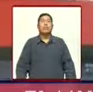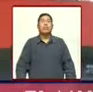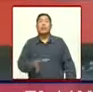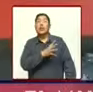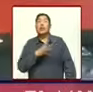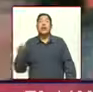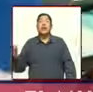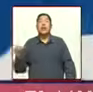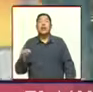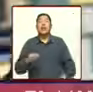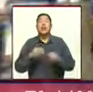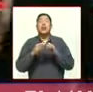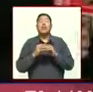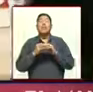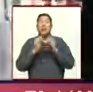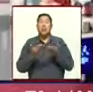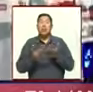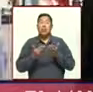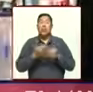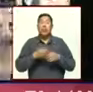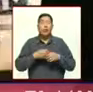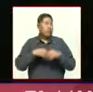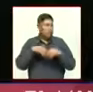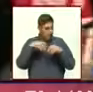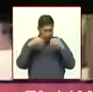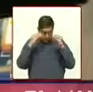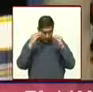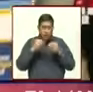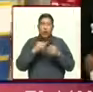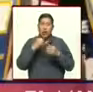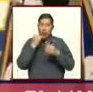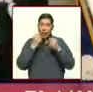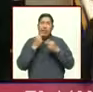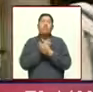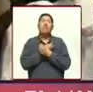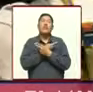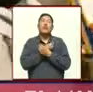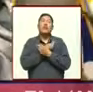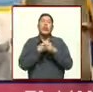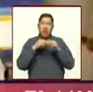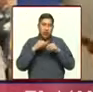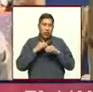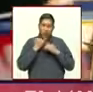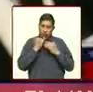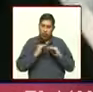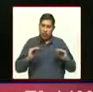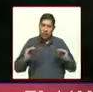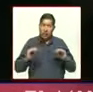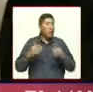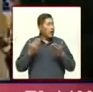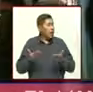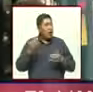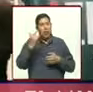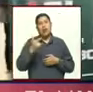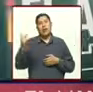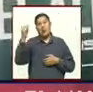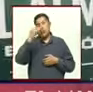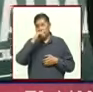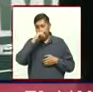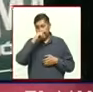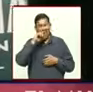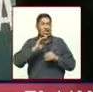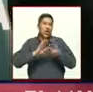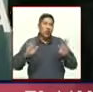Y por supuesto, Academia de Conejos también va a estar acá en la Ciudad del Alto, en el Multicine, y nuestra campaña Se Nos Quema el Alma. Ale, Academia de Conejos, el